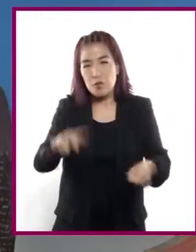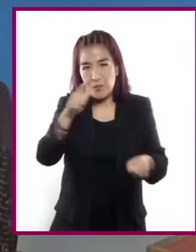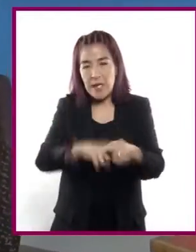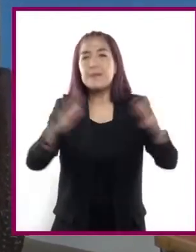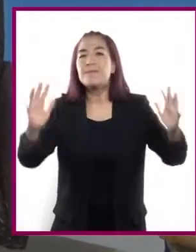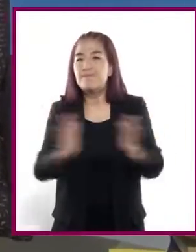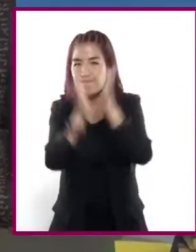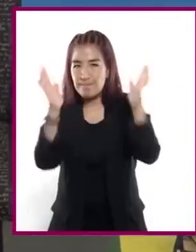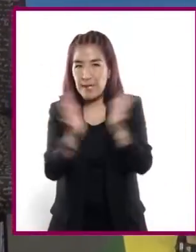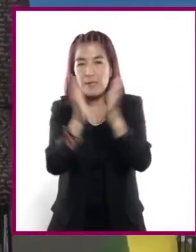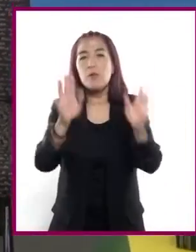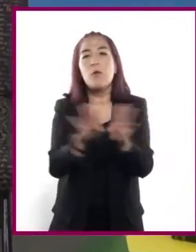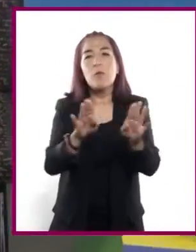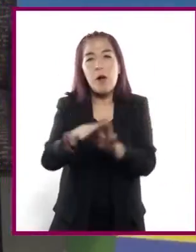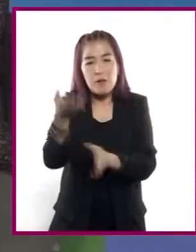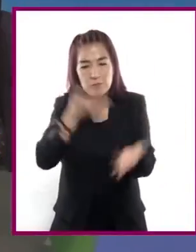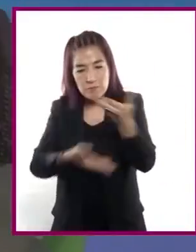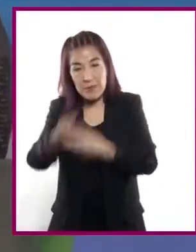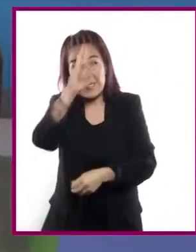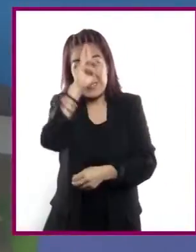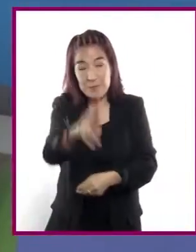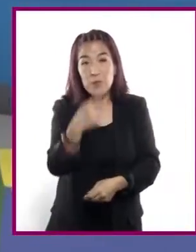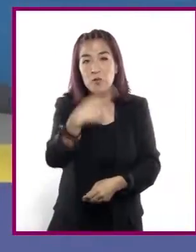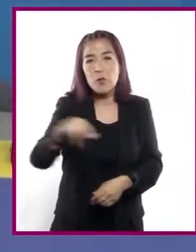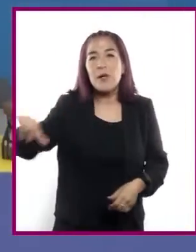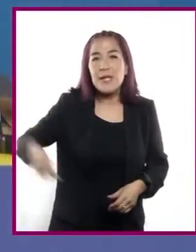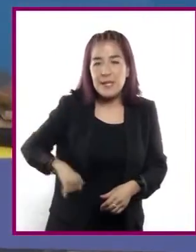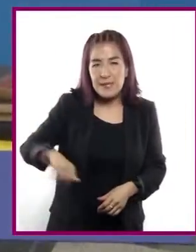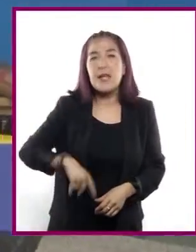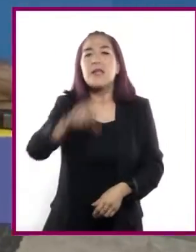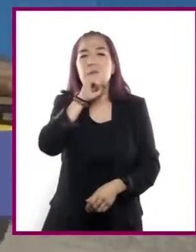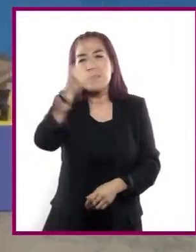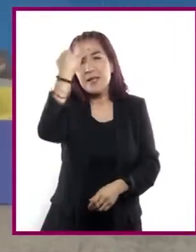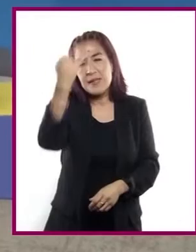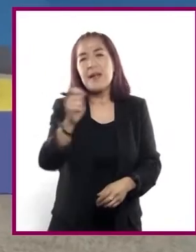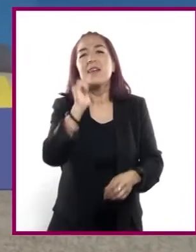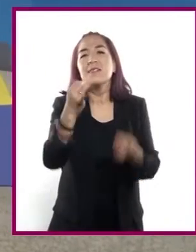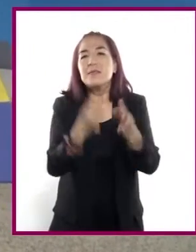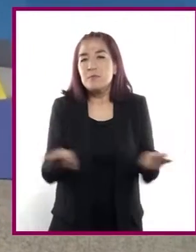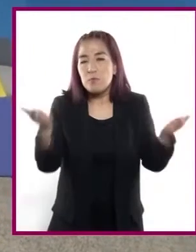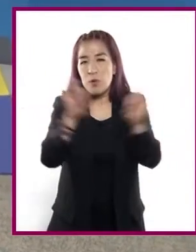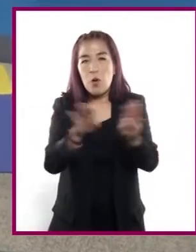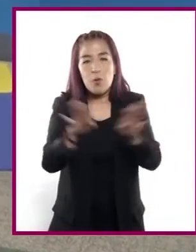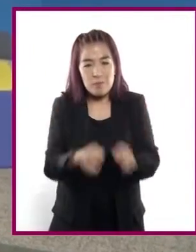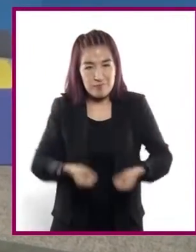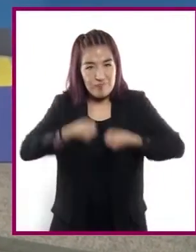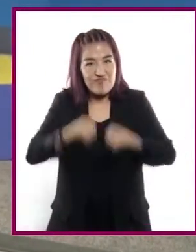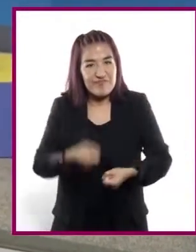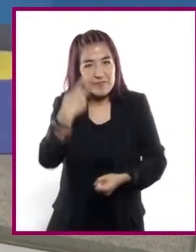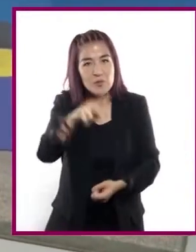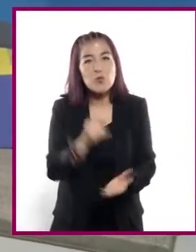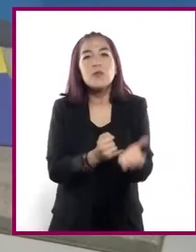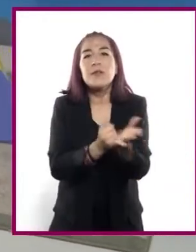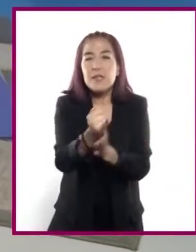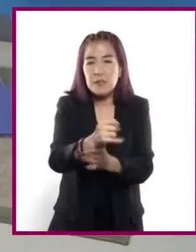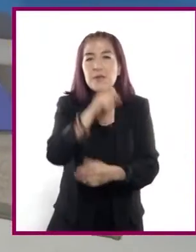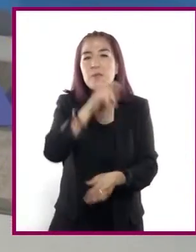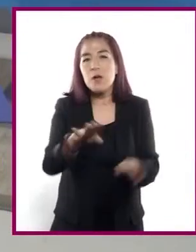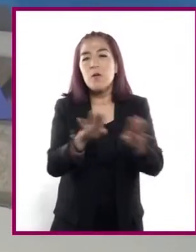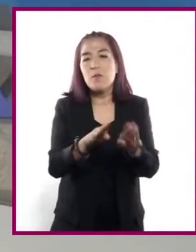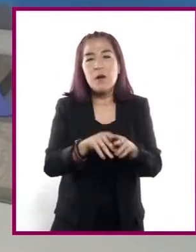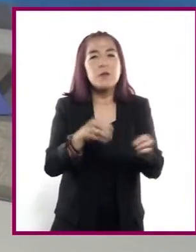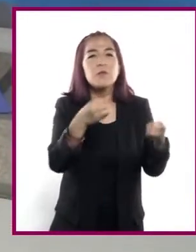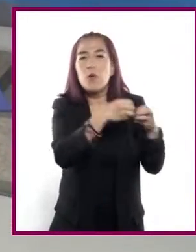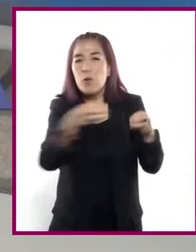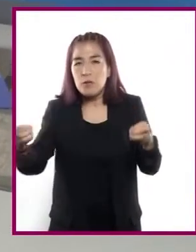promueve y respeta los diferentes intereses e ideas, considerándolos una fortaleza en las decisiones y organización